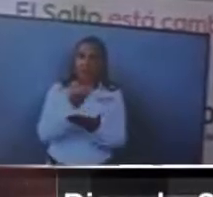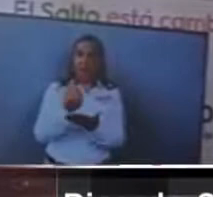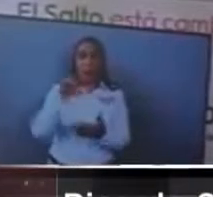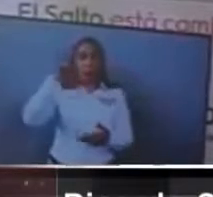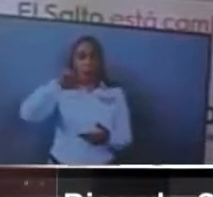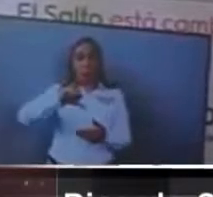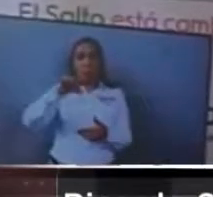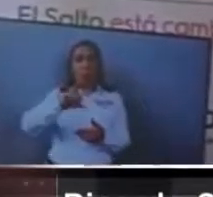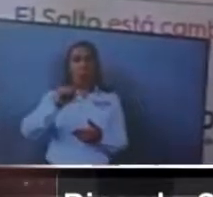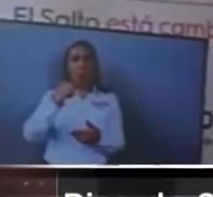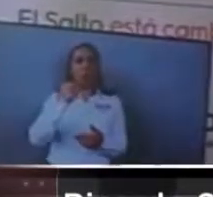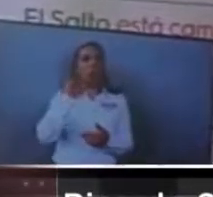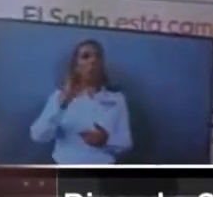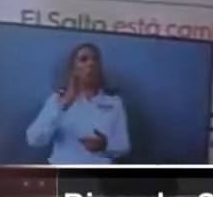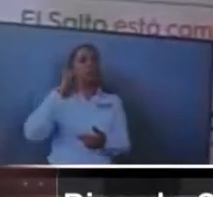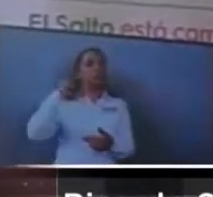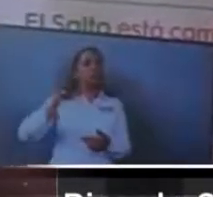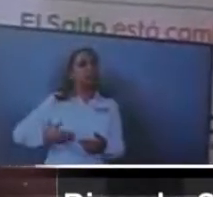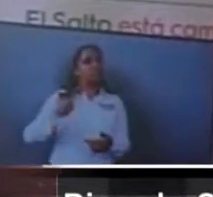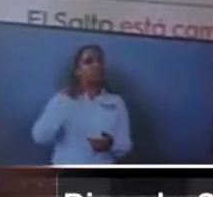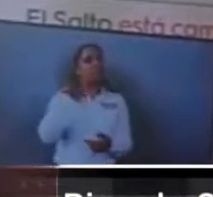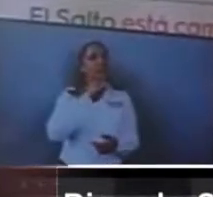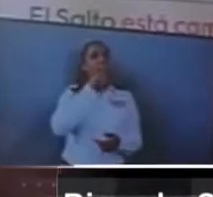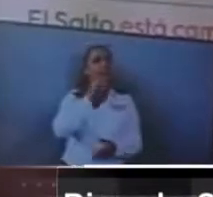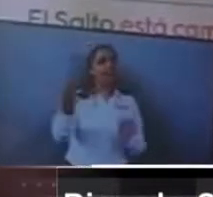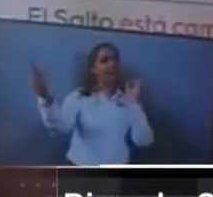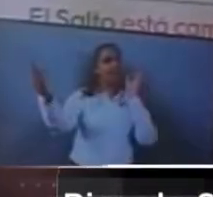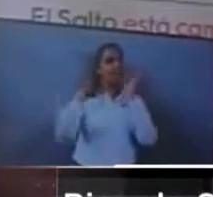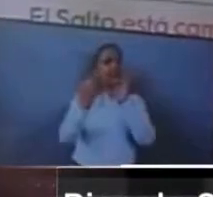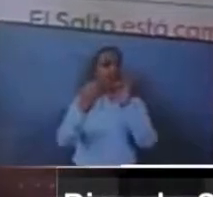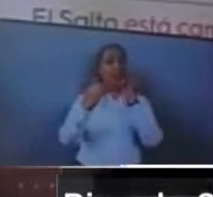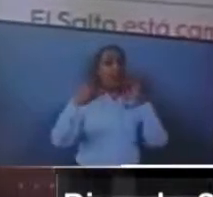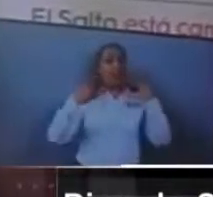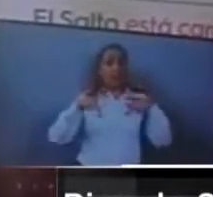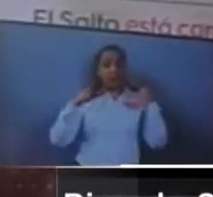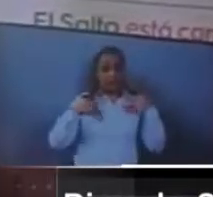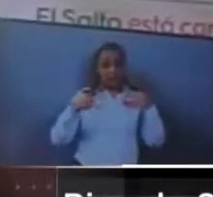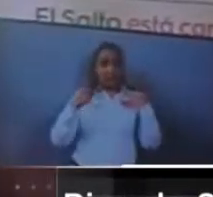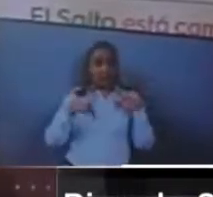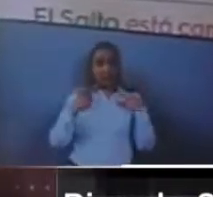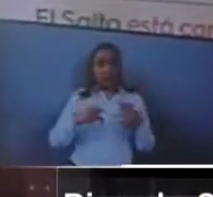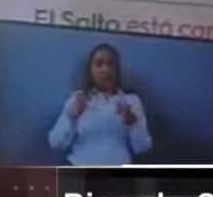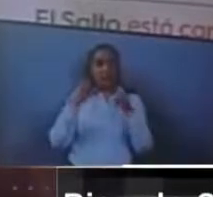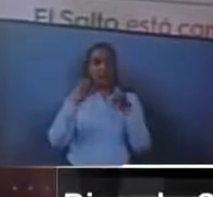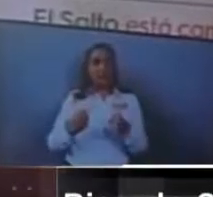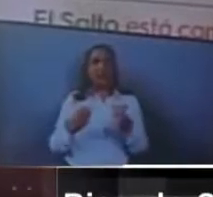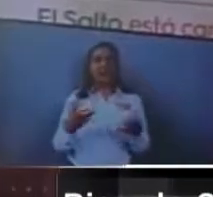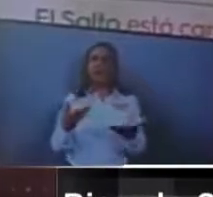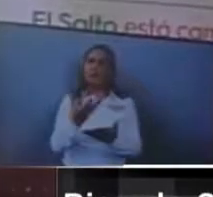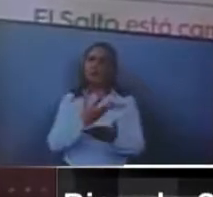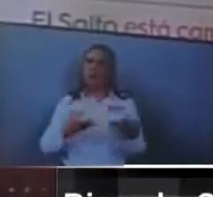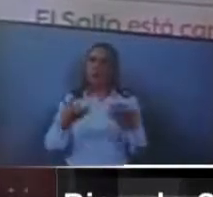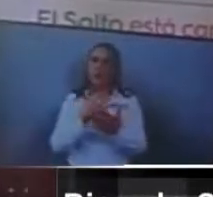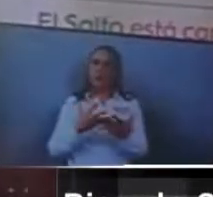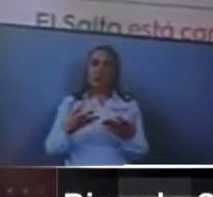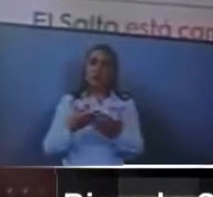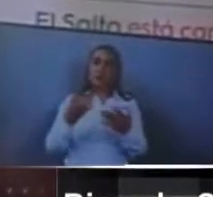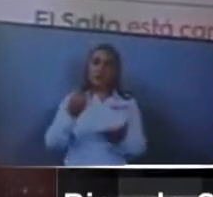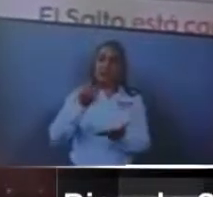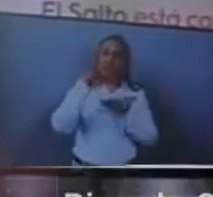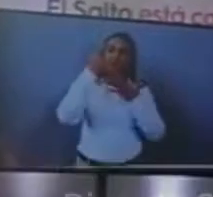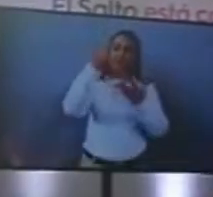con orgullo, puedo decirle de frente a las y los ciudadanos que estamos realizando una inversión histórica en obra